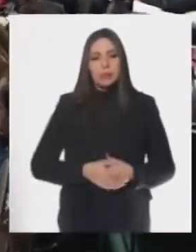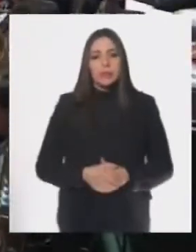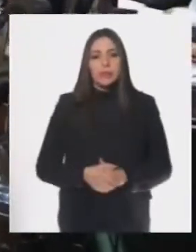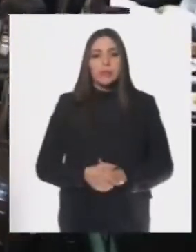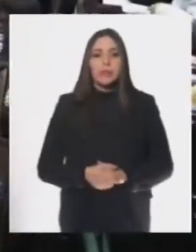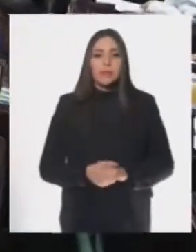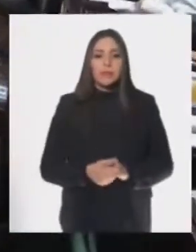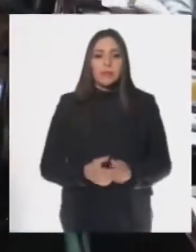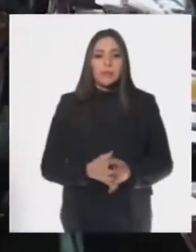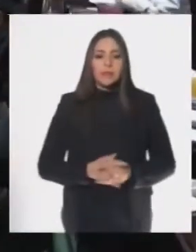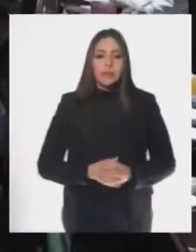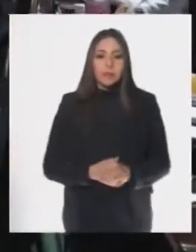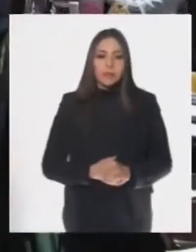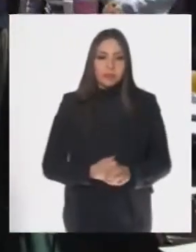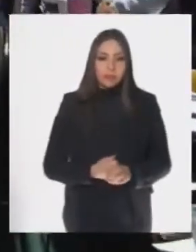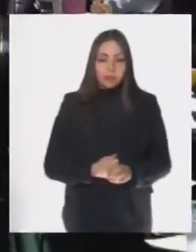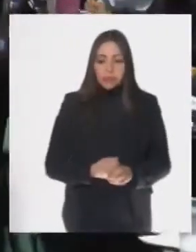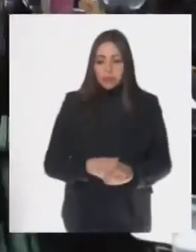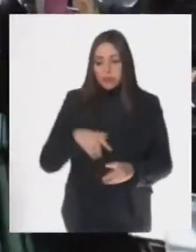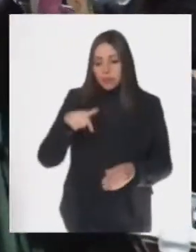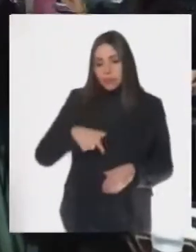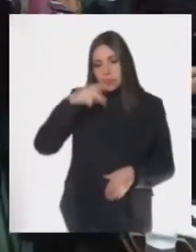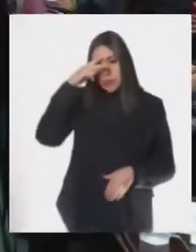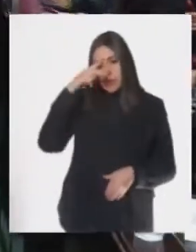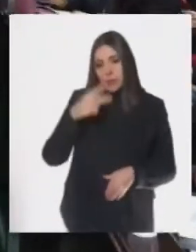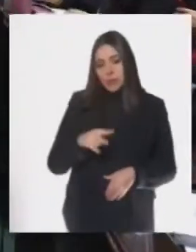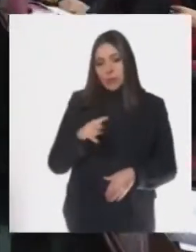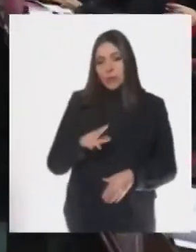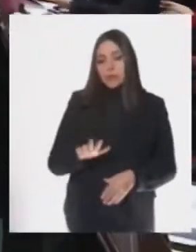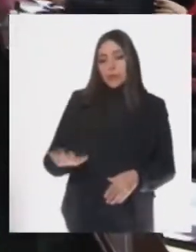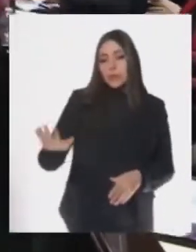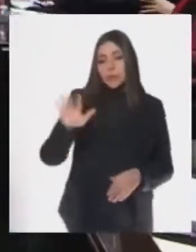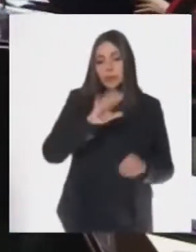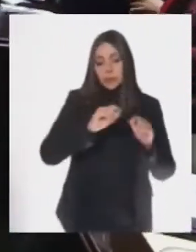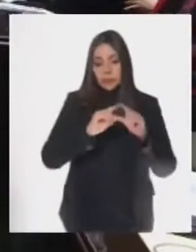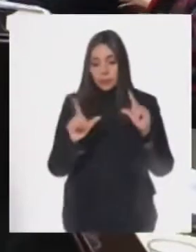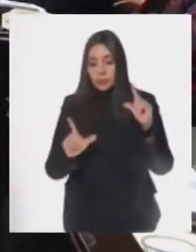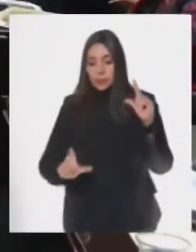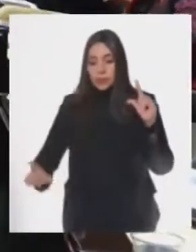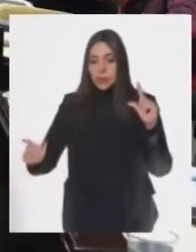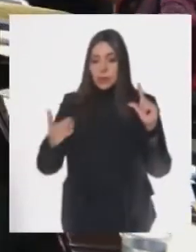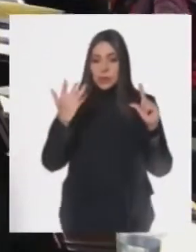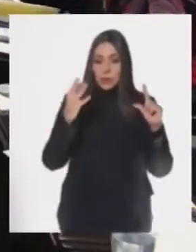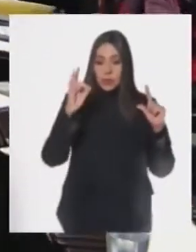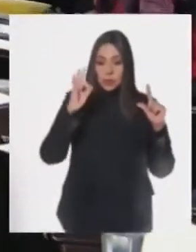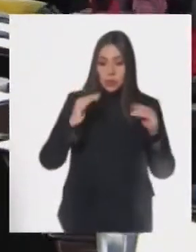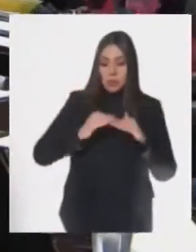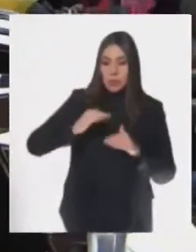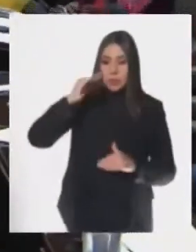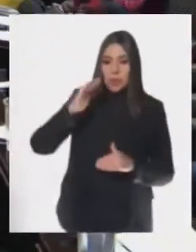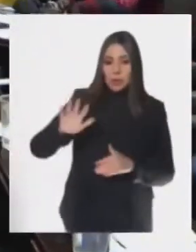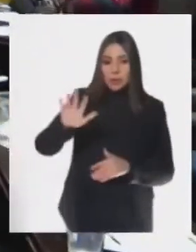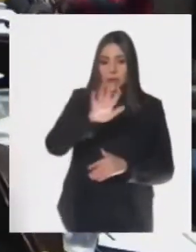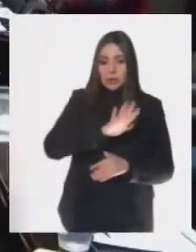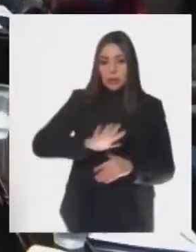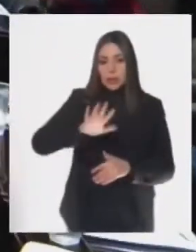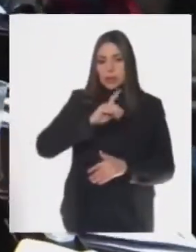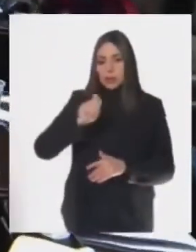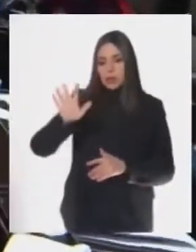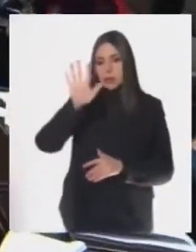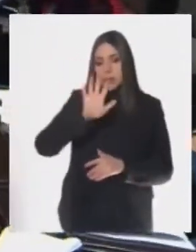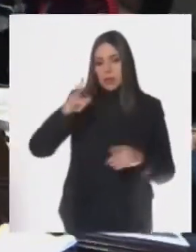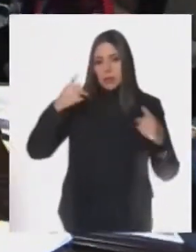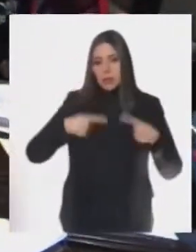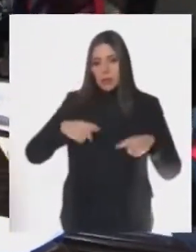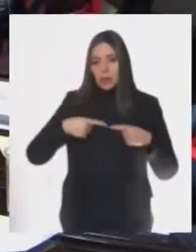En nuestro país, más del 50% del territorio nacional es propiedad social y está concentrada en dos tipos, la ejidal y